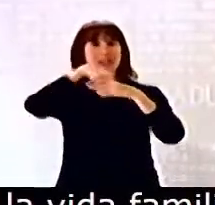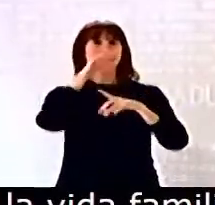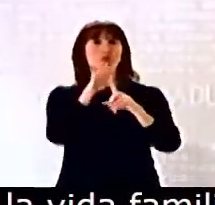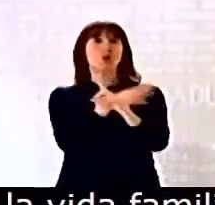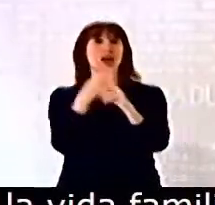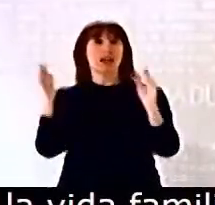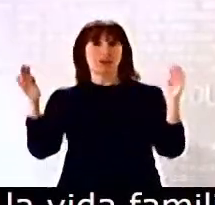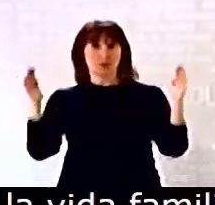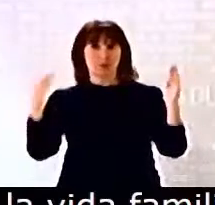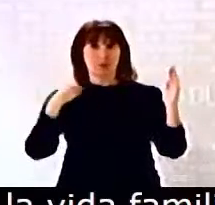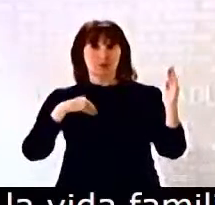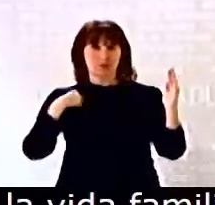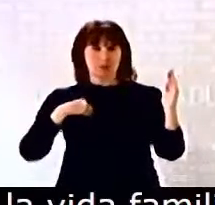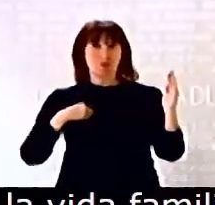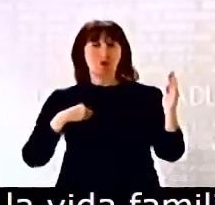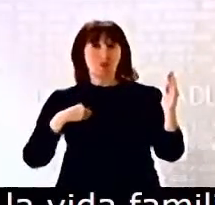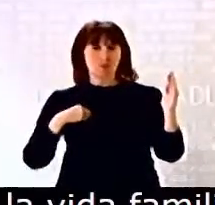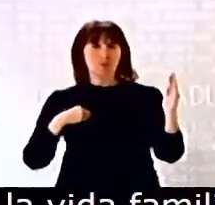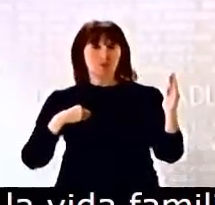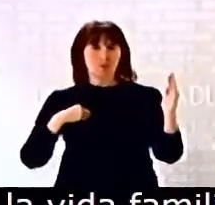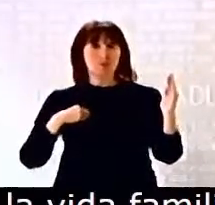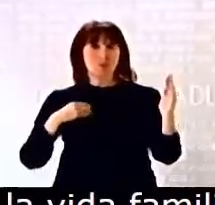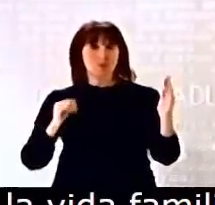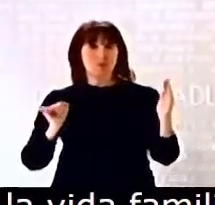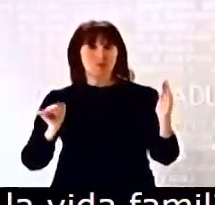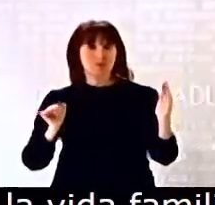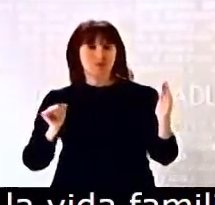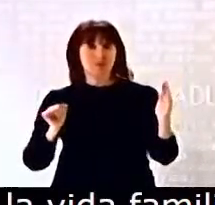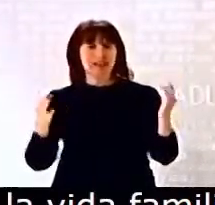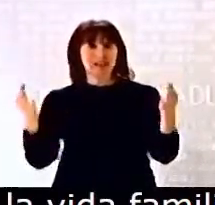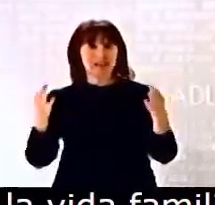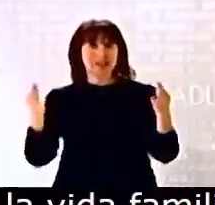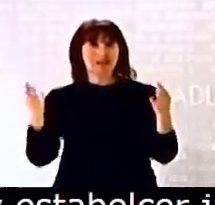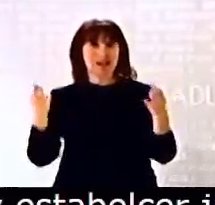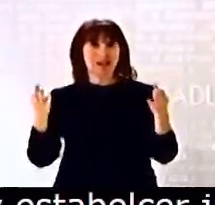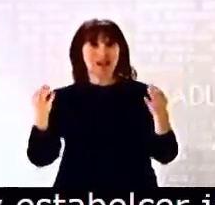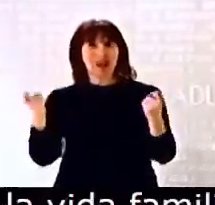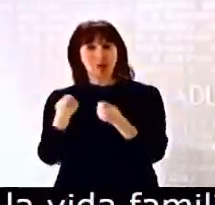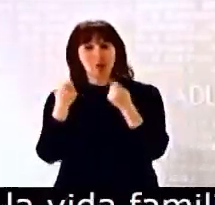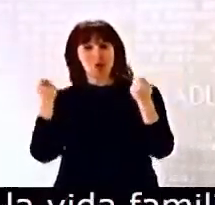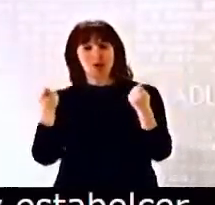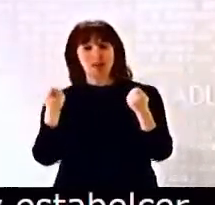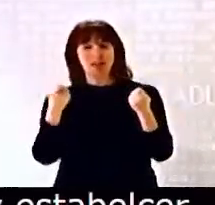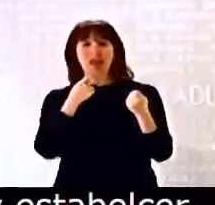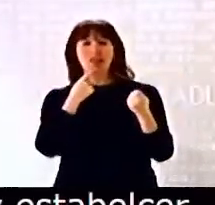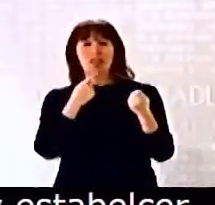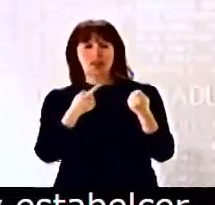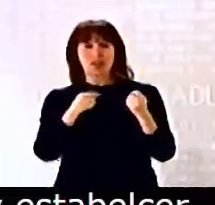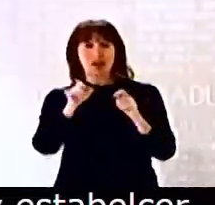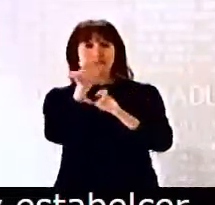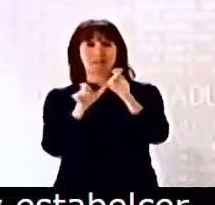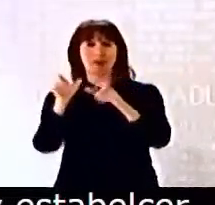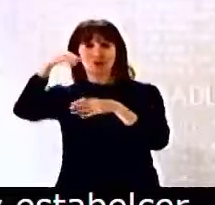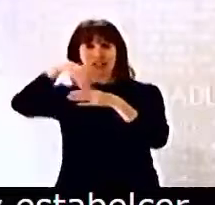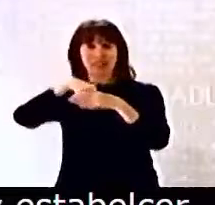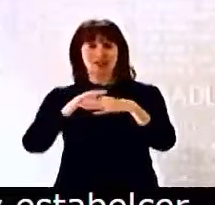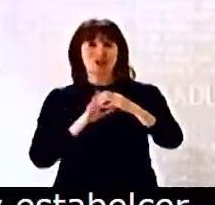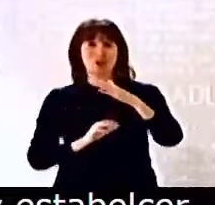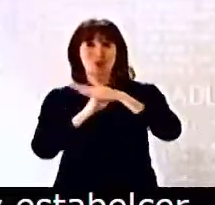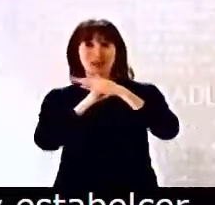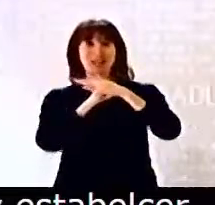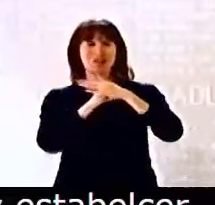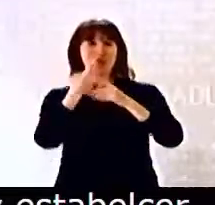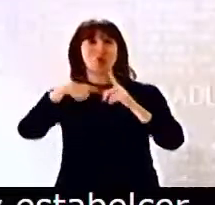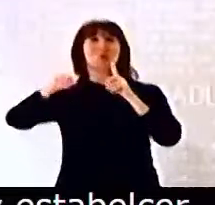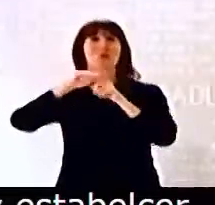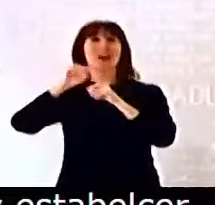horario y tiene que establecer, junto con la publicidad del aforo en la puerta de su establecimiento, el horario